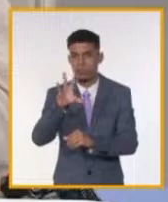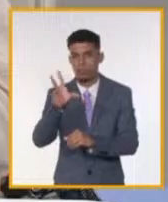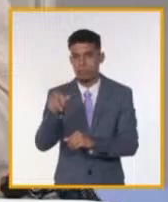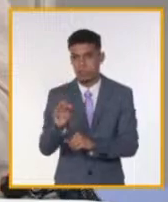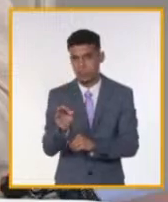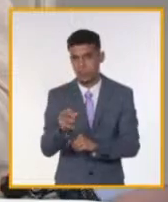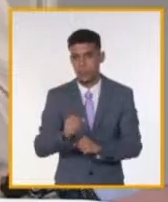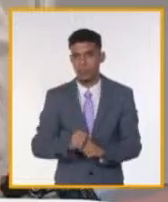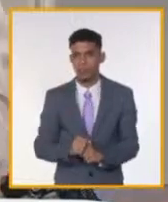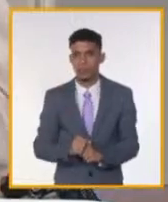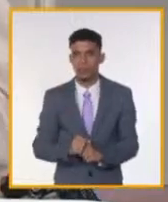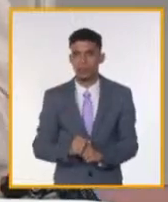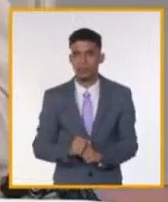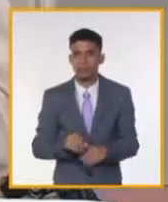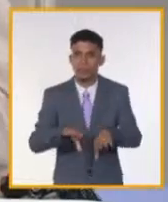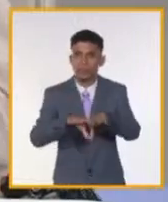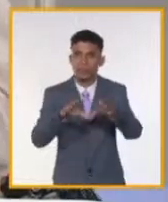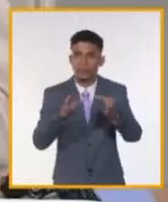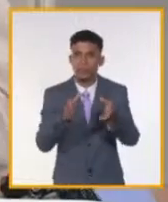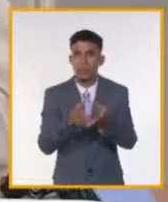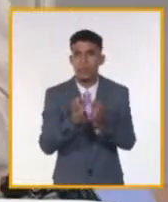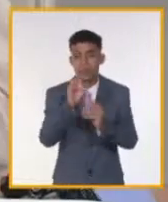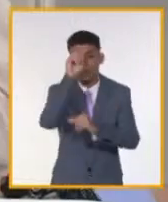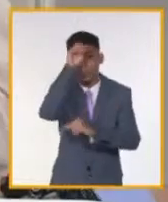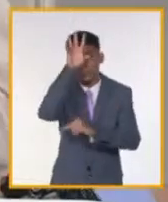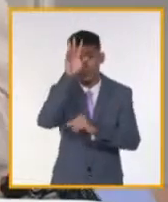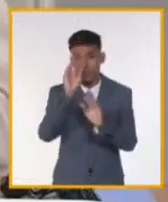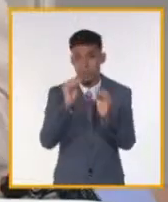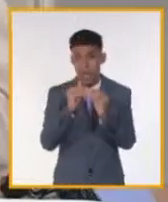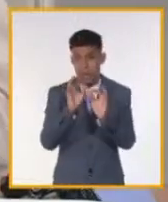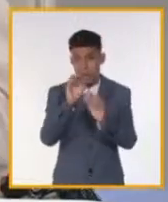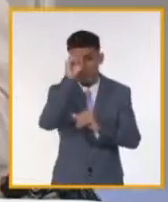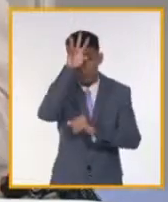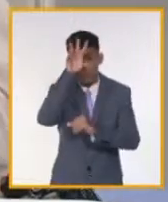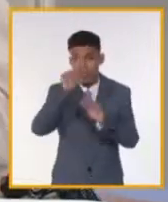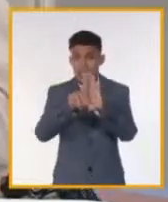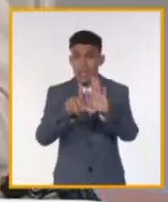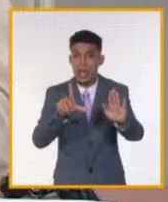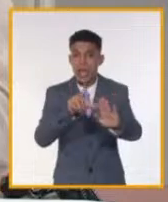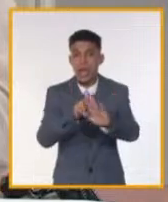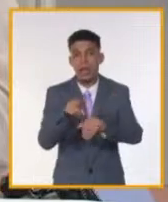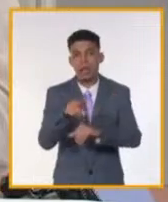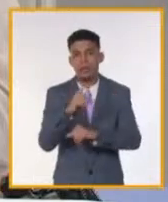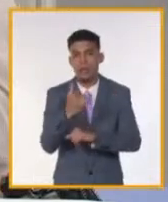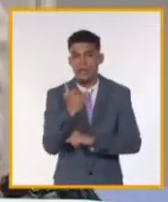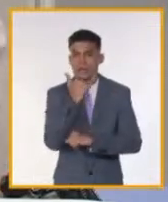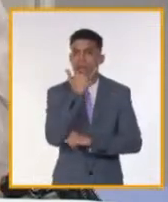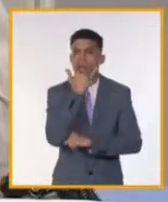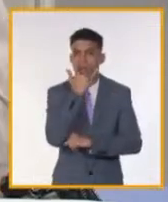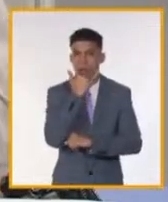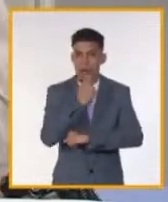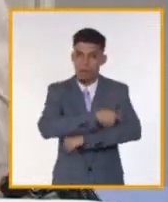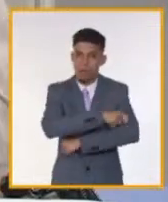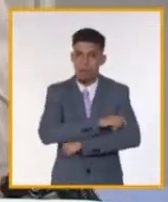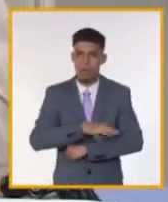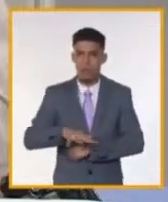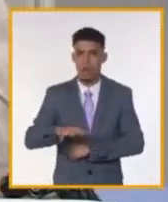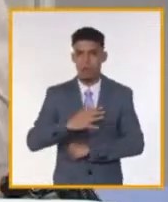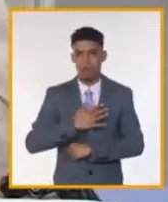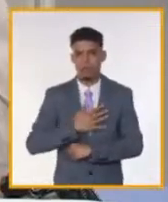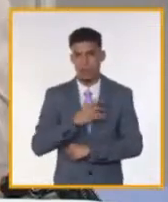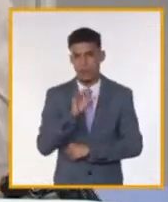arrastra la minería ilegal es lesivo para nuestro país, para nuestro pueblo. Todos los fenómenos que se dan